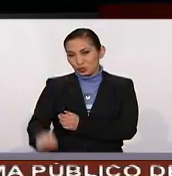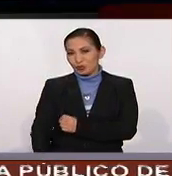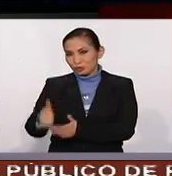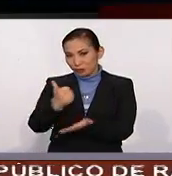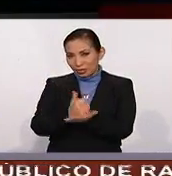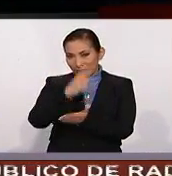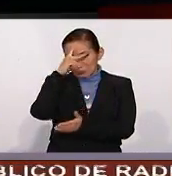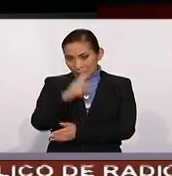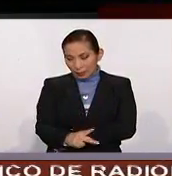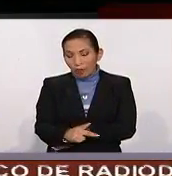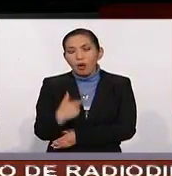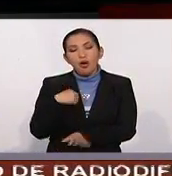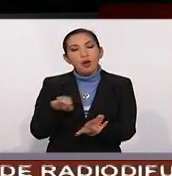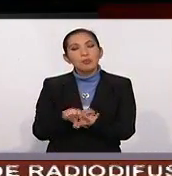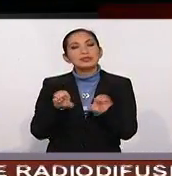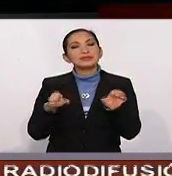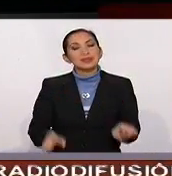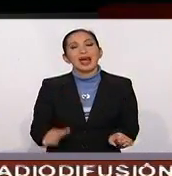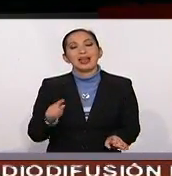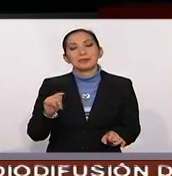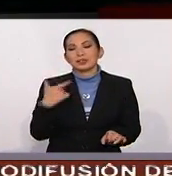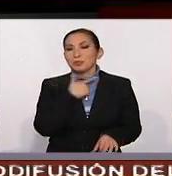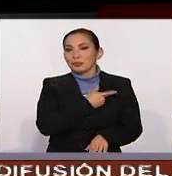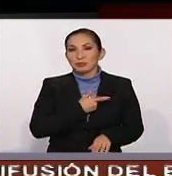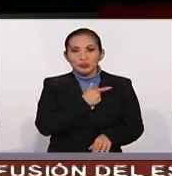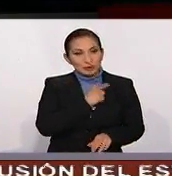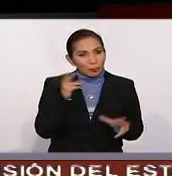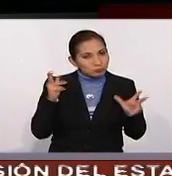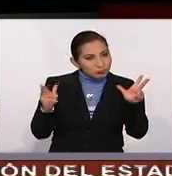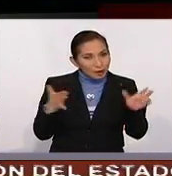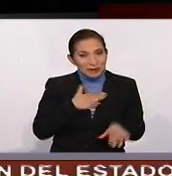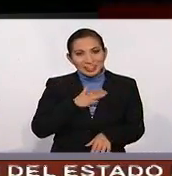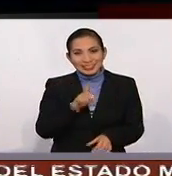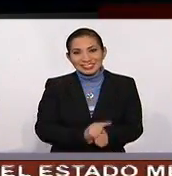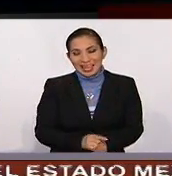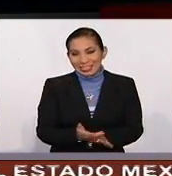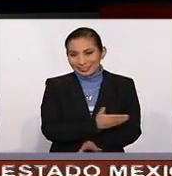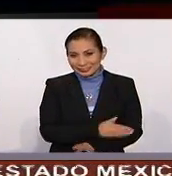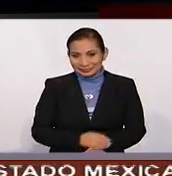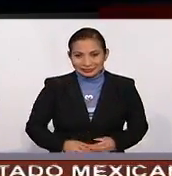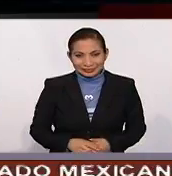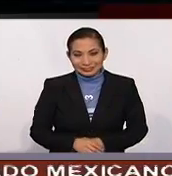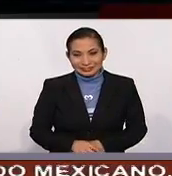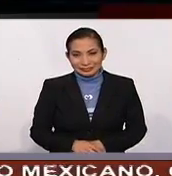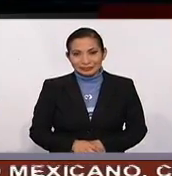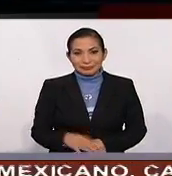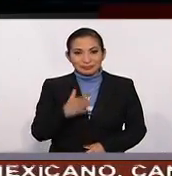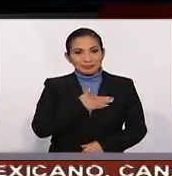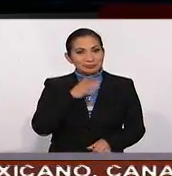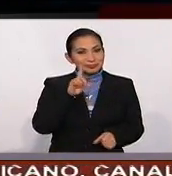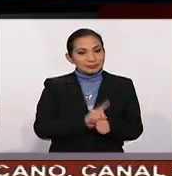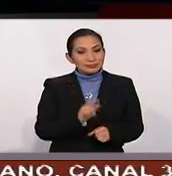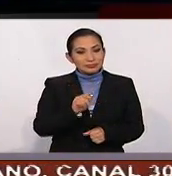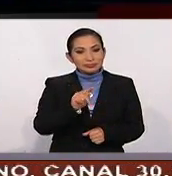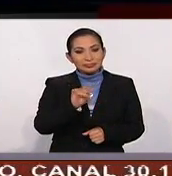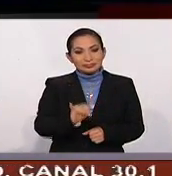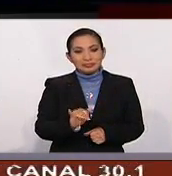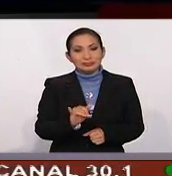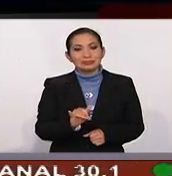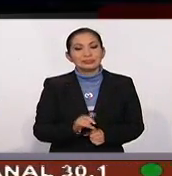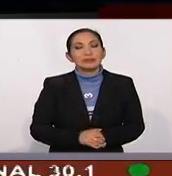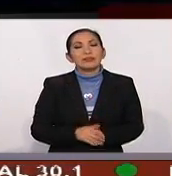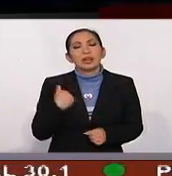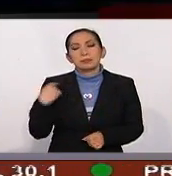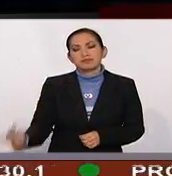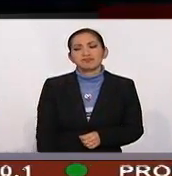México. ¿Cómo estás, Alberto? Me da mucho gusto saludarte. Muy buenos días antes que nada. Buenos días, Pati. Buenos días.